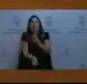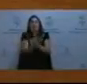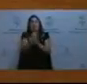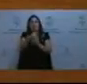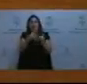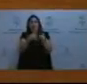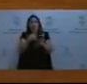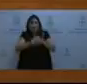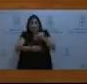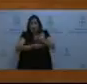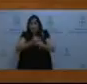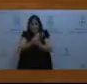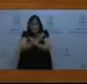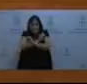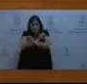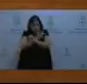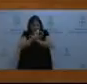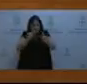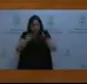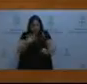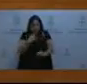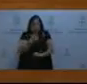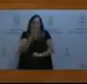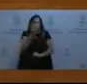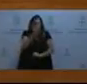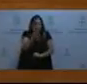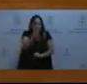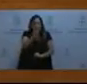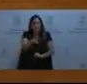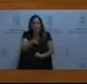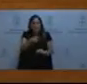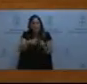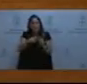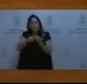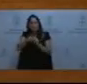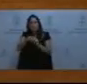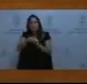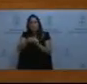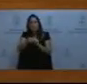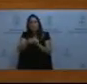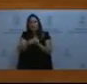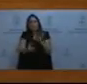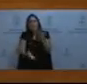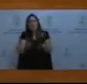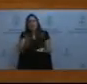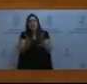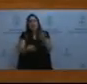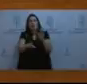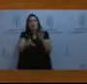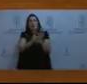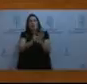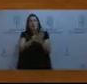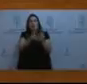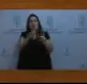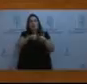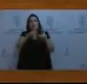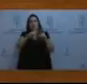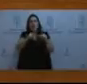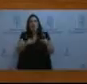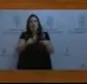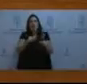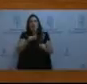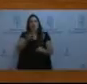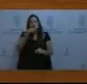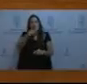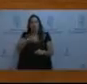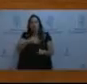de las maneras. Y no es que lo diga yo, es que le voy a decir una cosa. Mire, en el balance de la Ley del Principado de Asturias del Patrimonio Cultural en su 10º aniversario de la